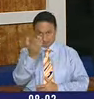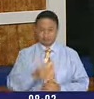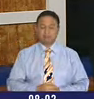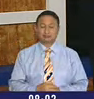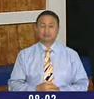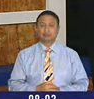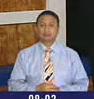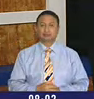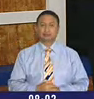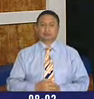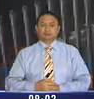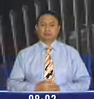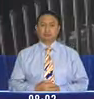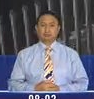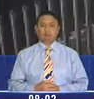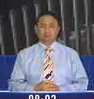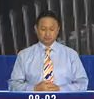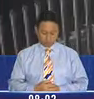favor.